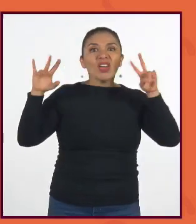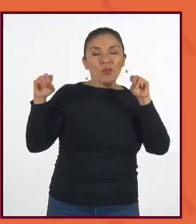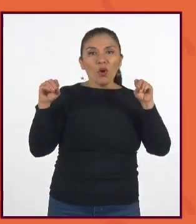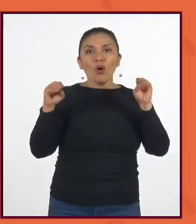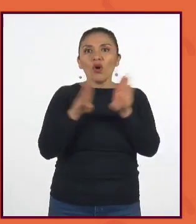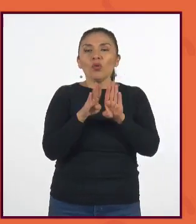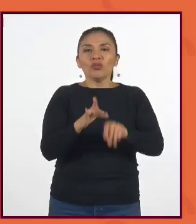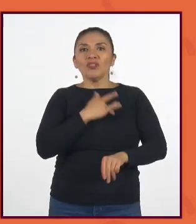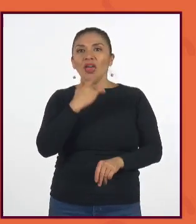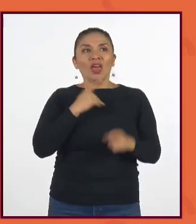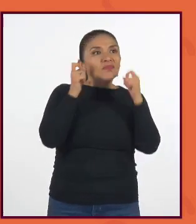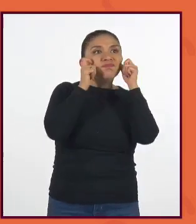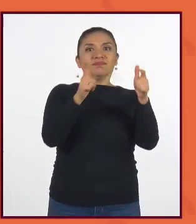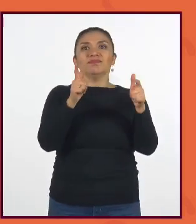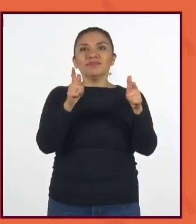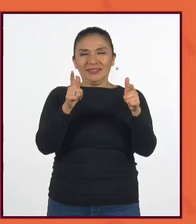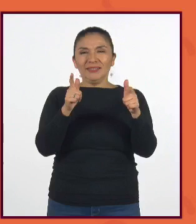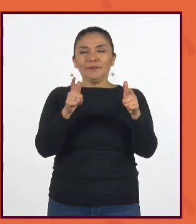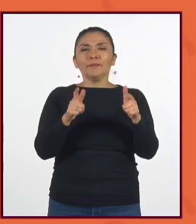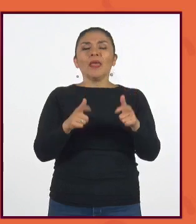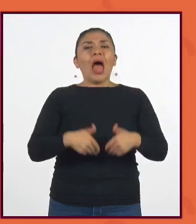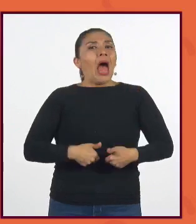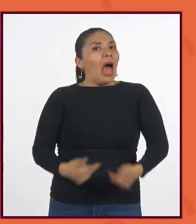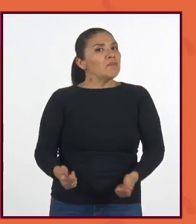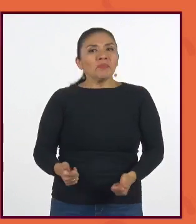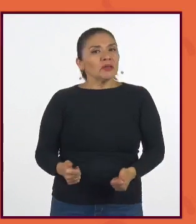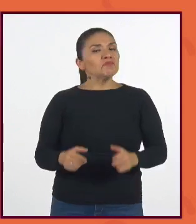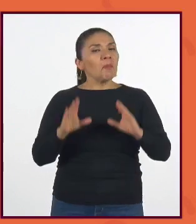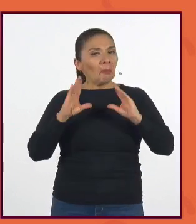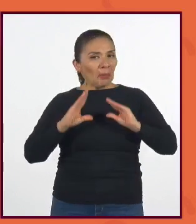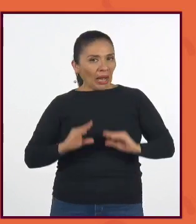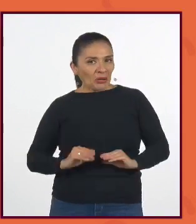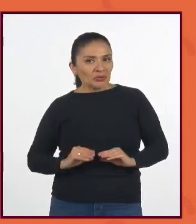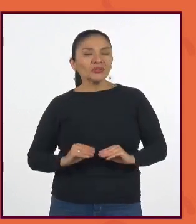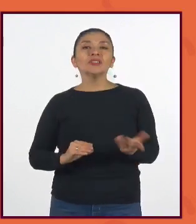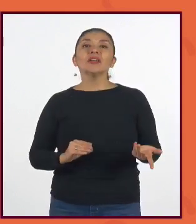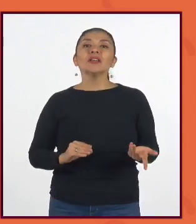despertar. Baja el apetito también,